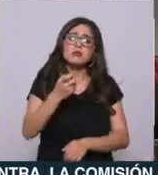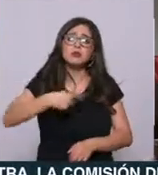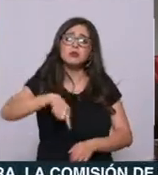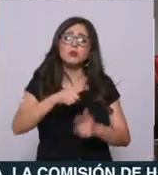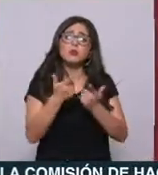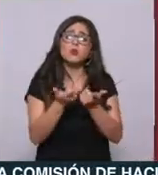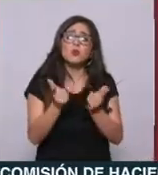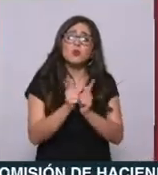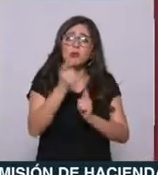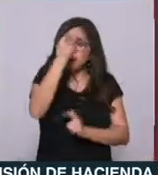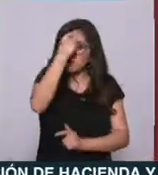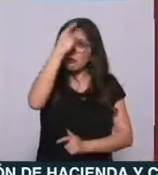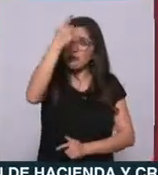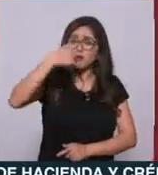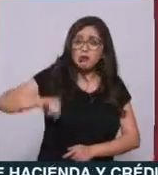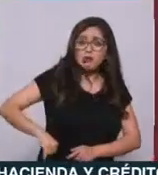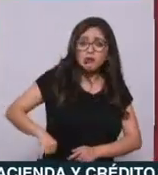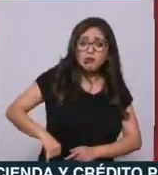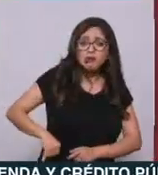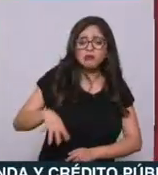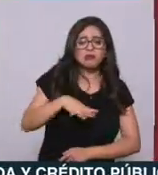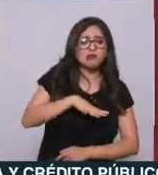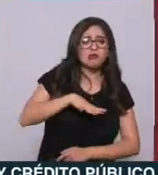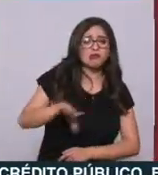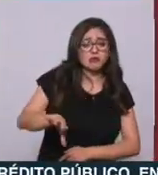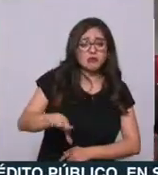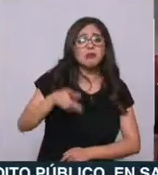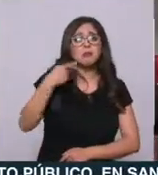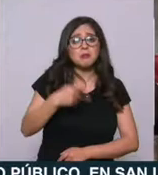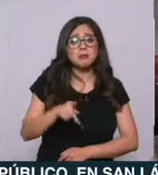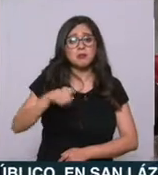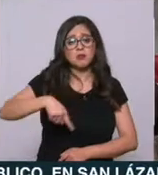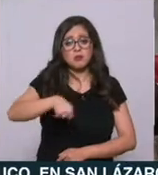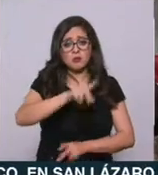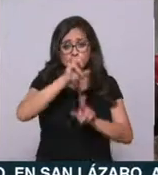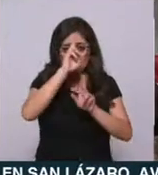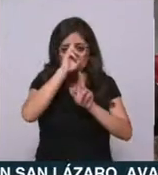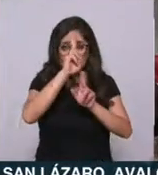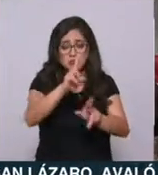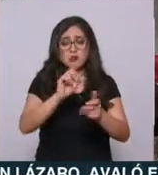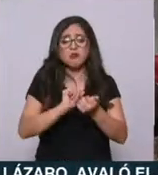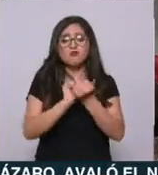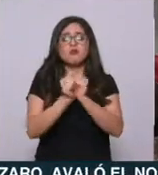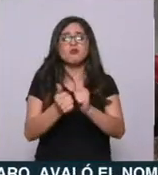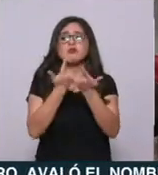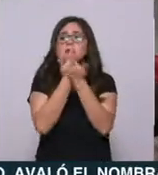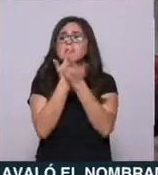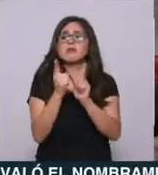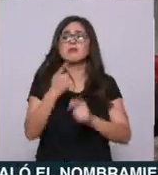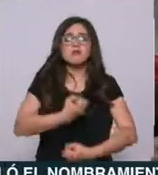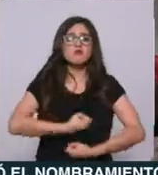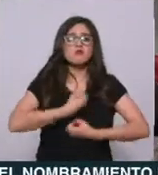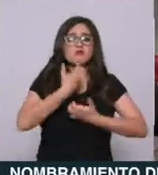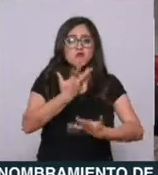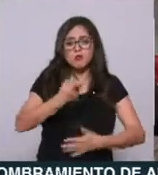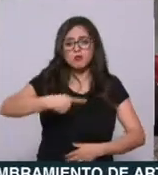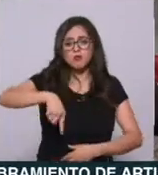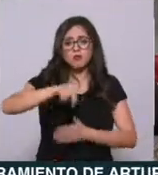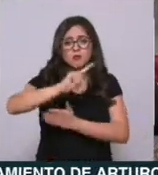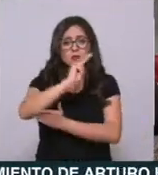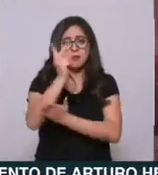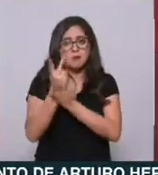otros intereses se opusieron. Sin embargo, garantizó que con respeto a la libre manifestación, el programa continuará